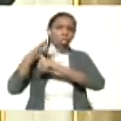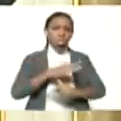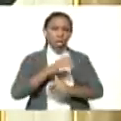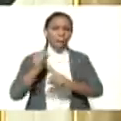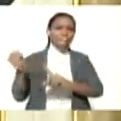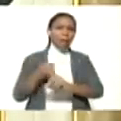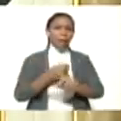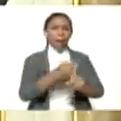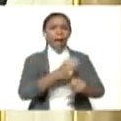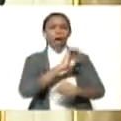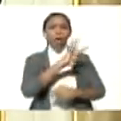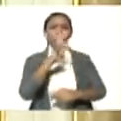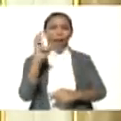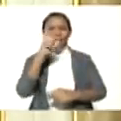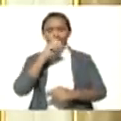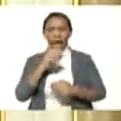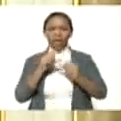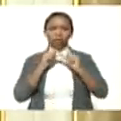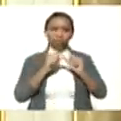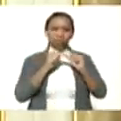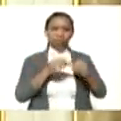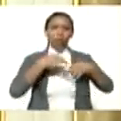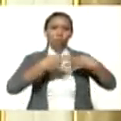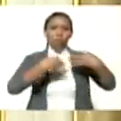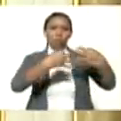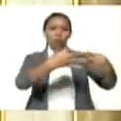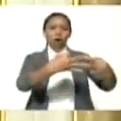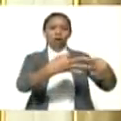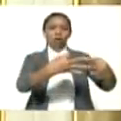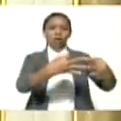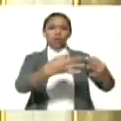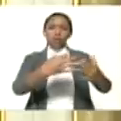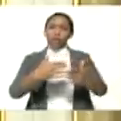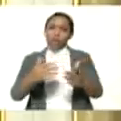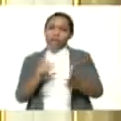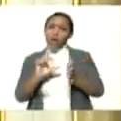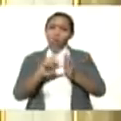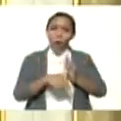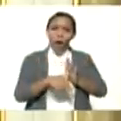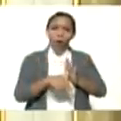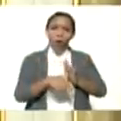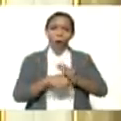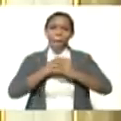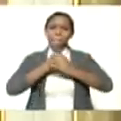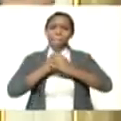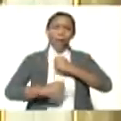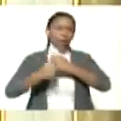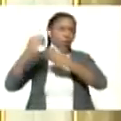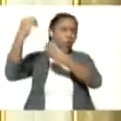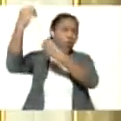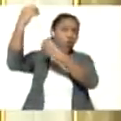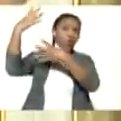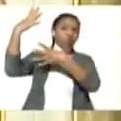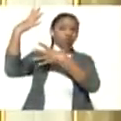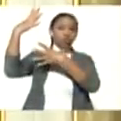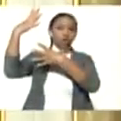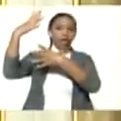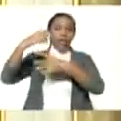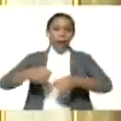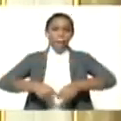sometido casi 40 años. Y luego el parto luminoso de la